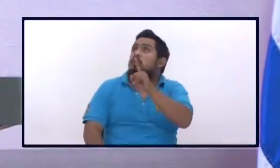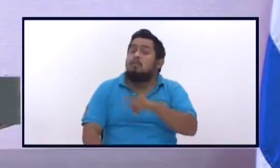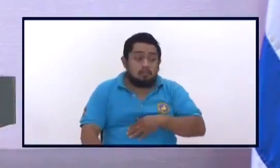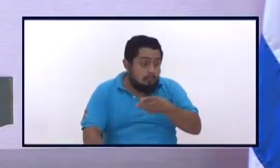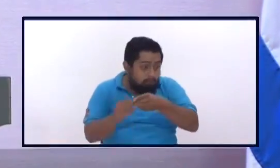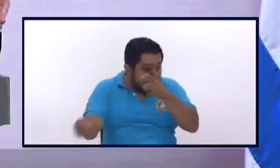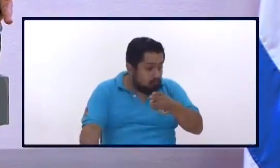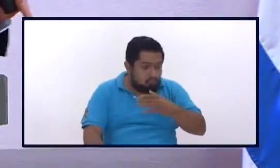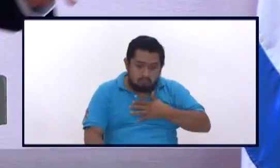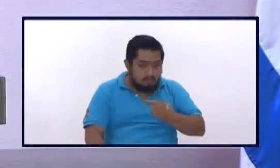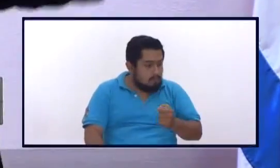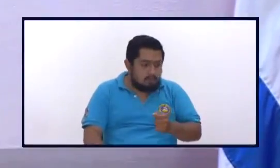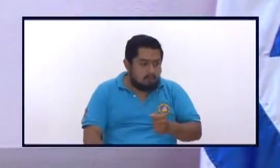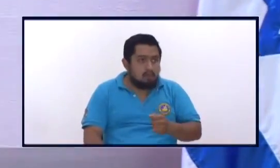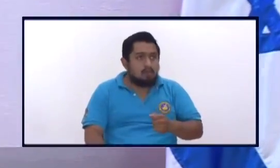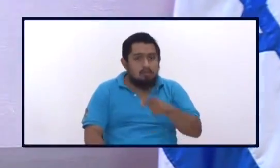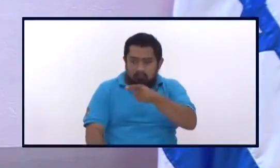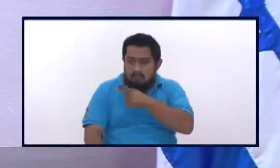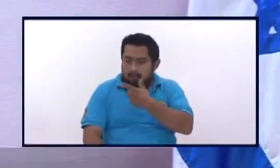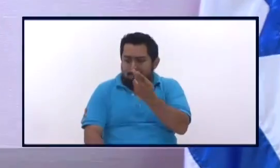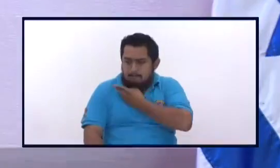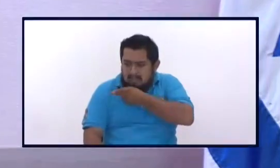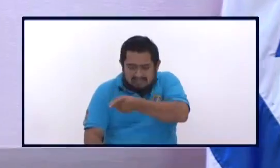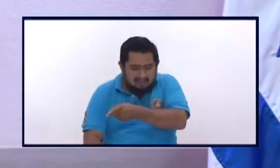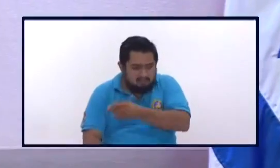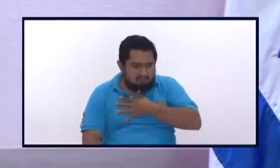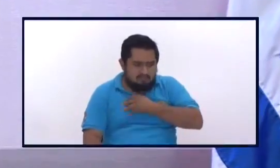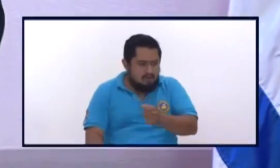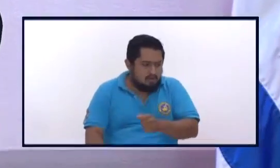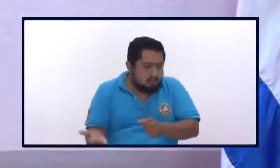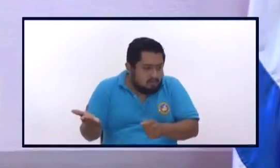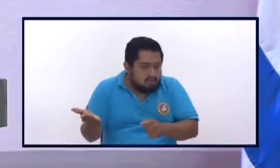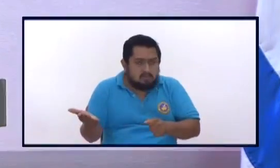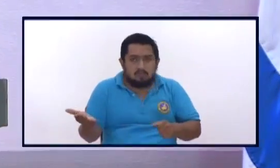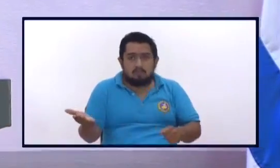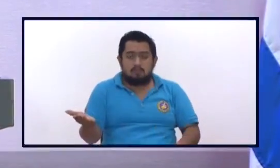sácame de aquí le dijo yo porque yo no hábito donde hay que dice pecado